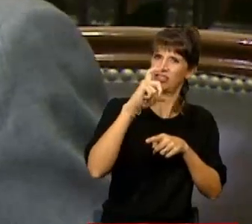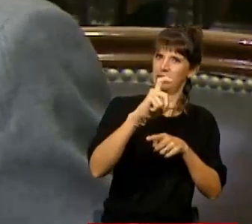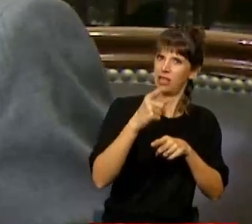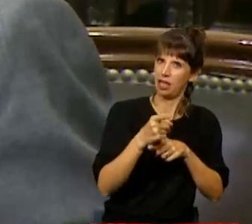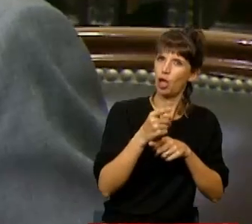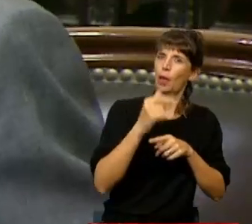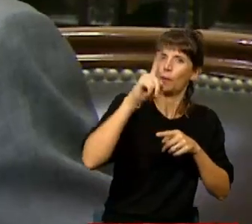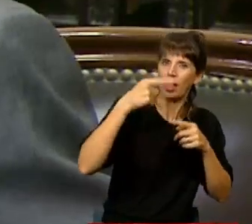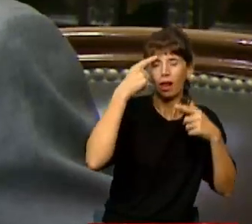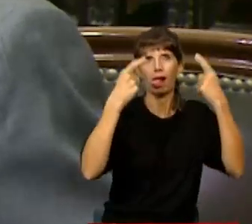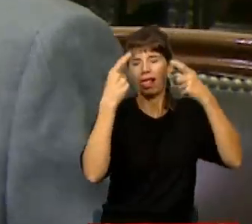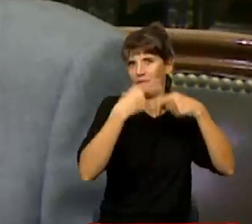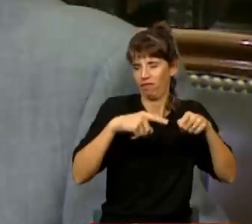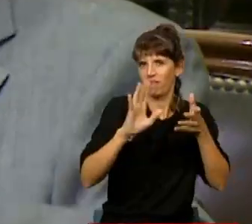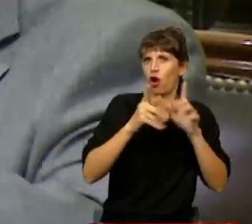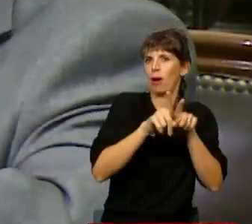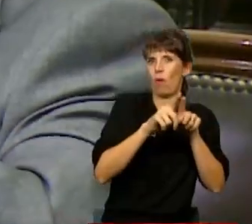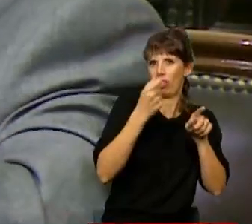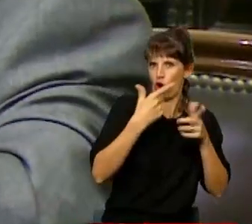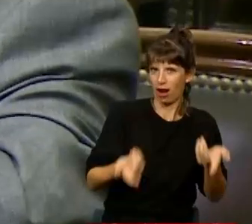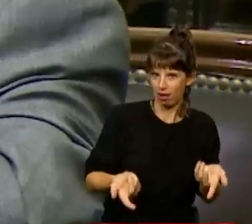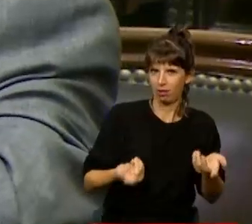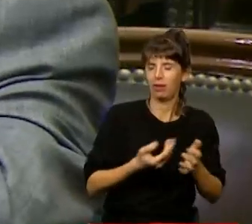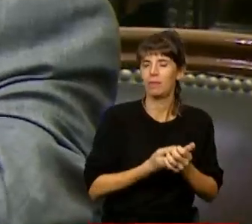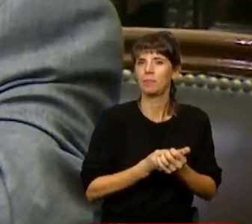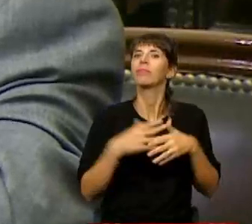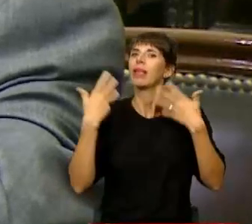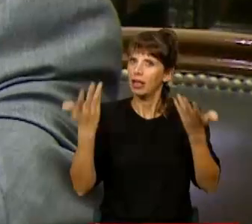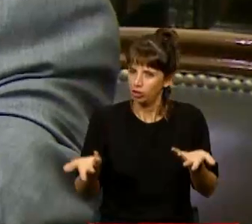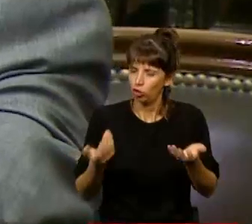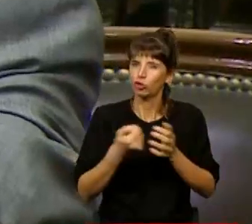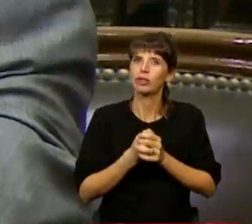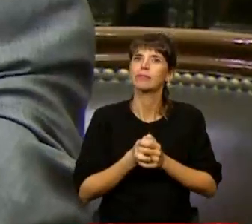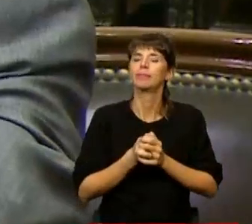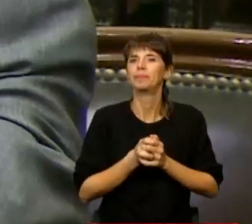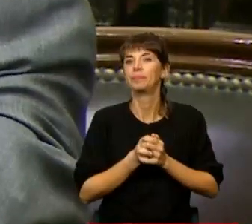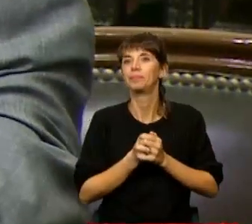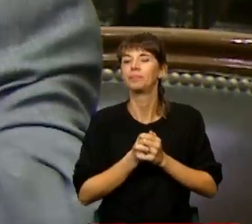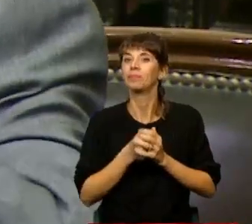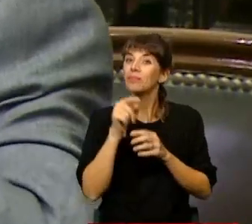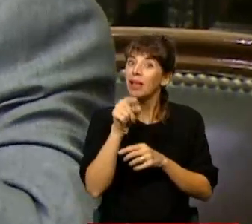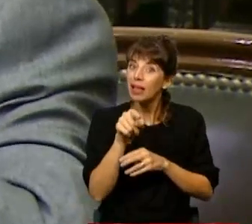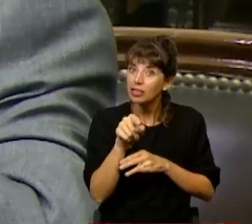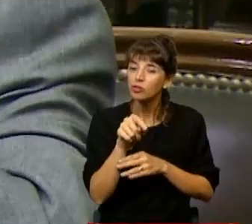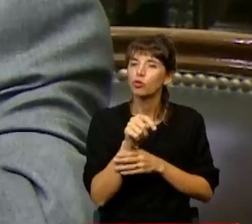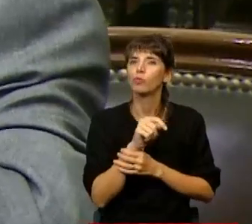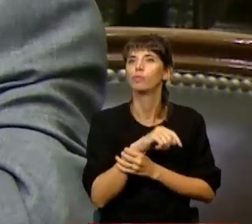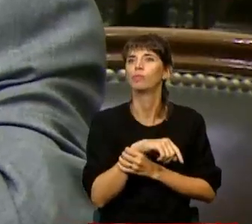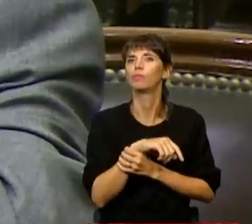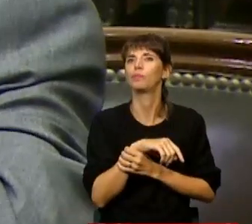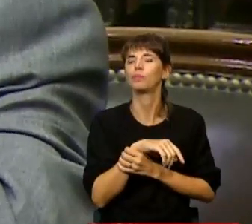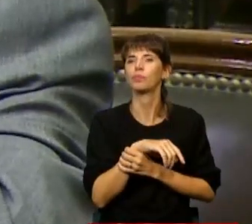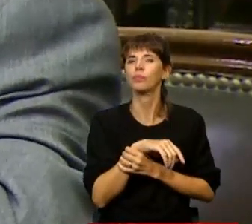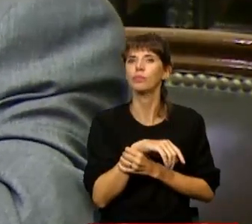efecto estupefaciente. Entonces, señor presidente, el tema de esto, y también se ha señalado,